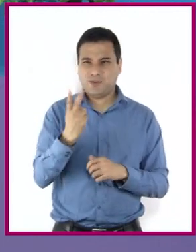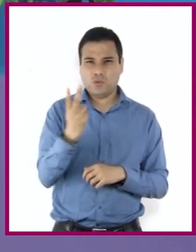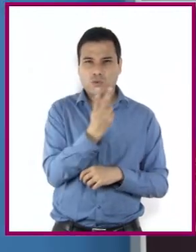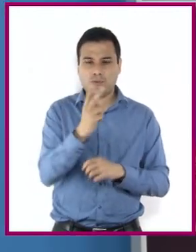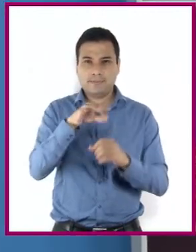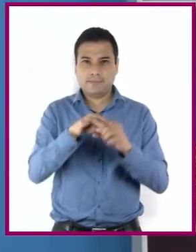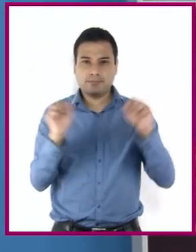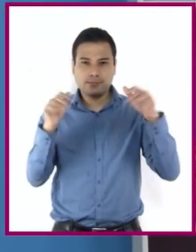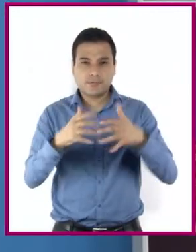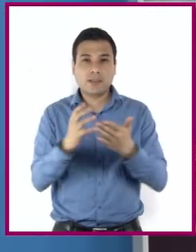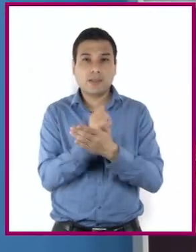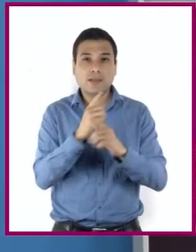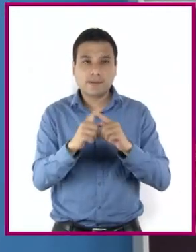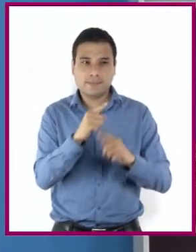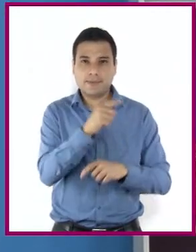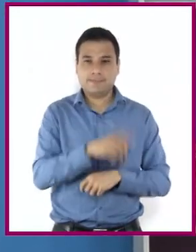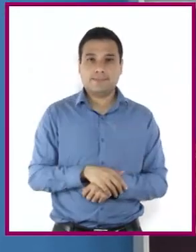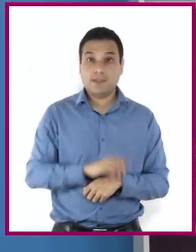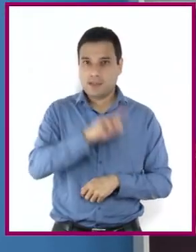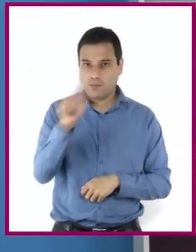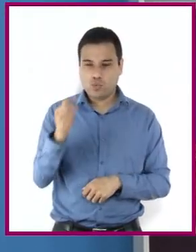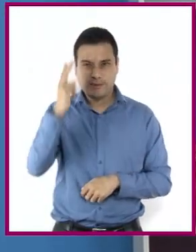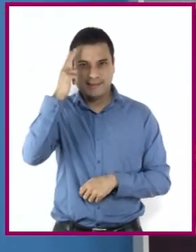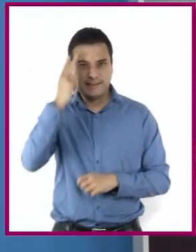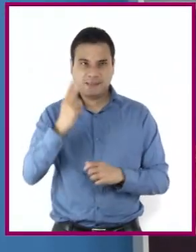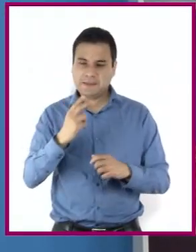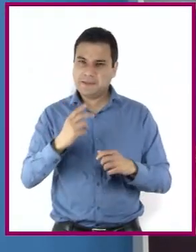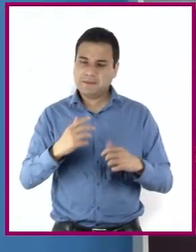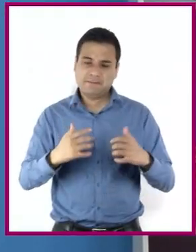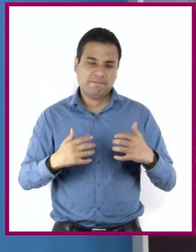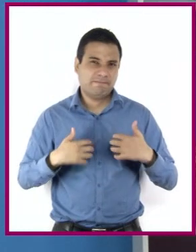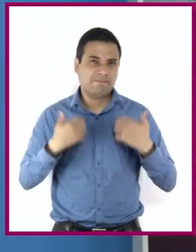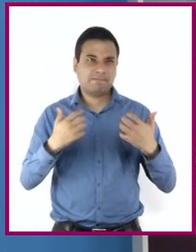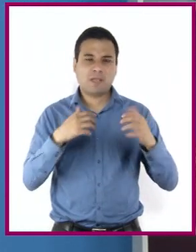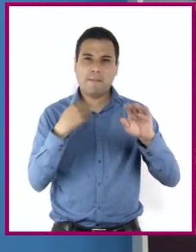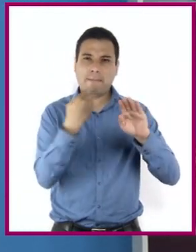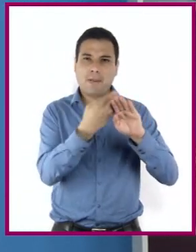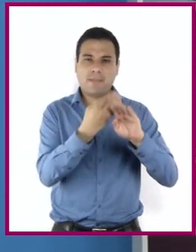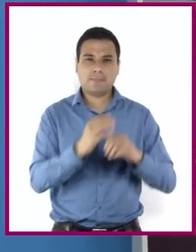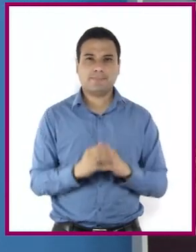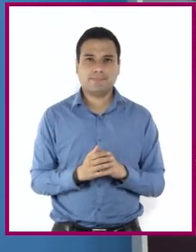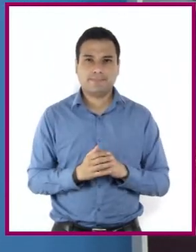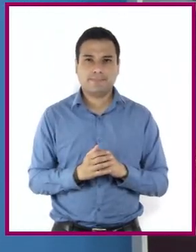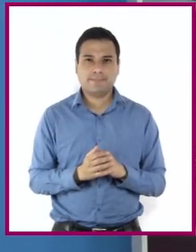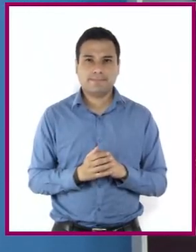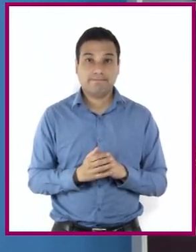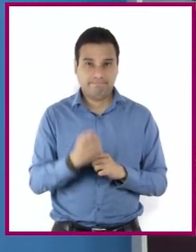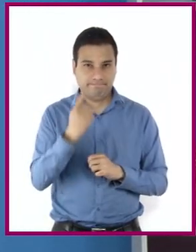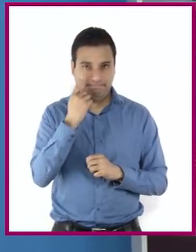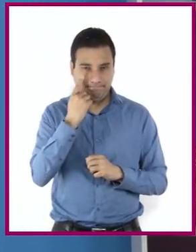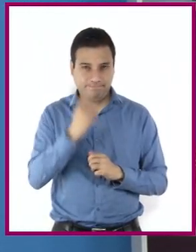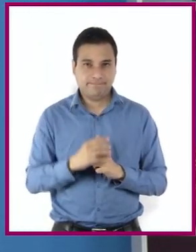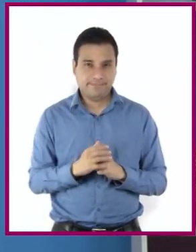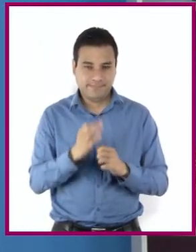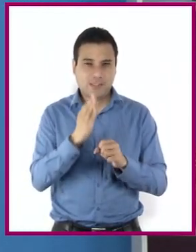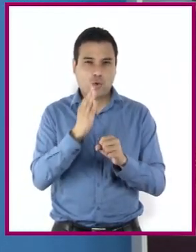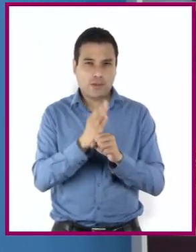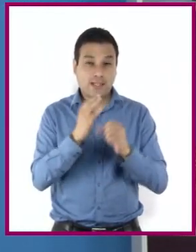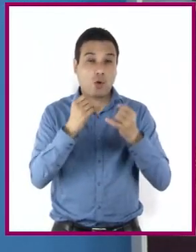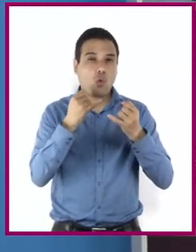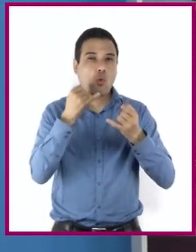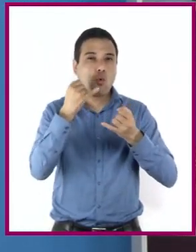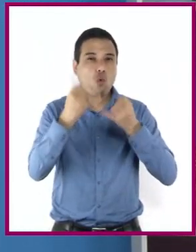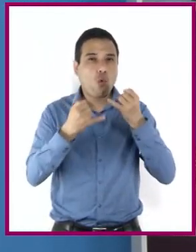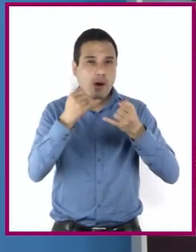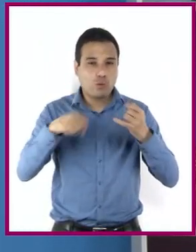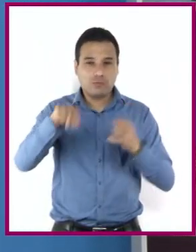Tuxtepec. ¿Qué les parece si recordamos algunos aspectos sociales y culturales del periodo estudiado a través de un juego donde nos pondrán